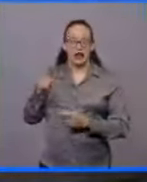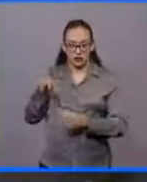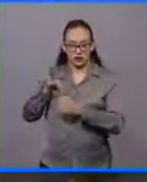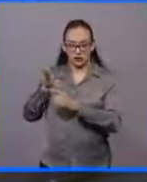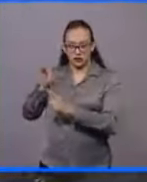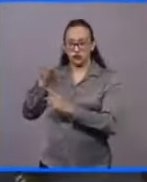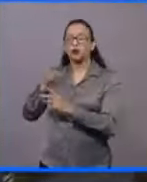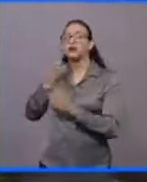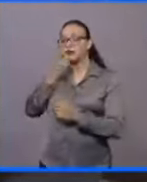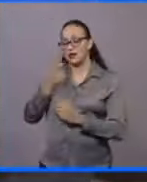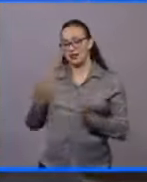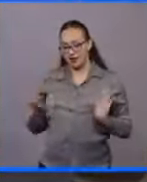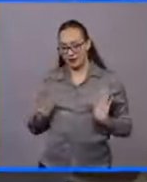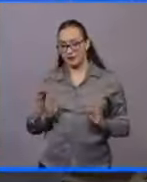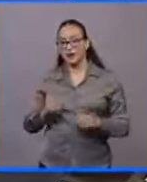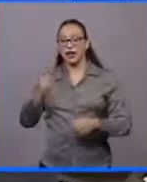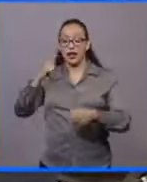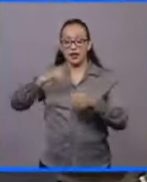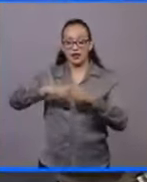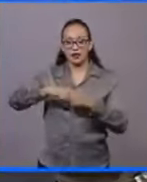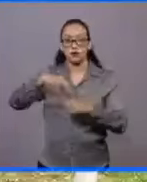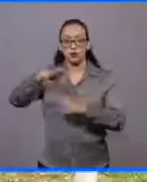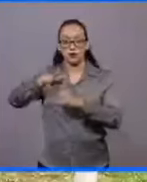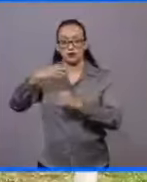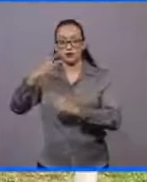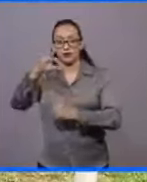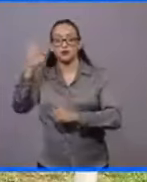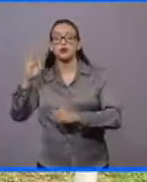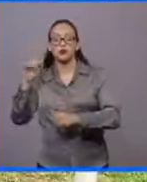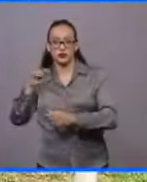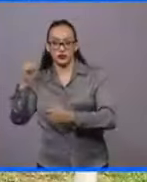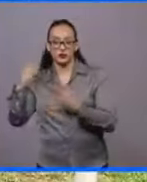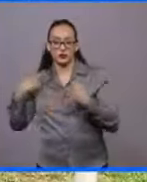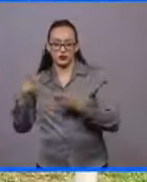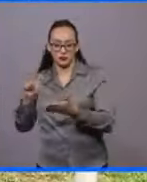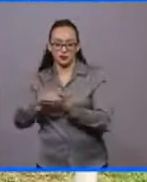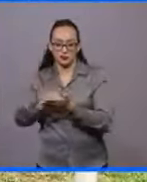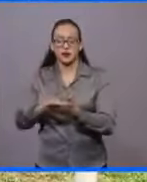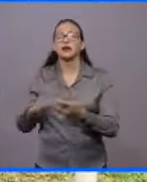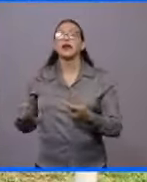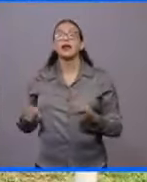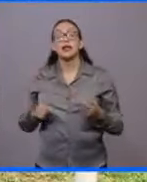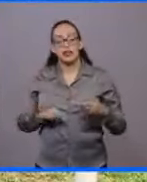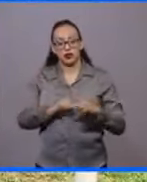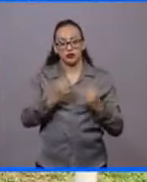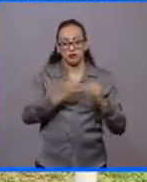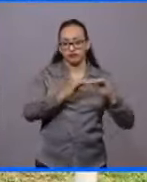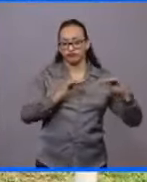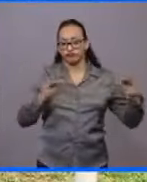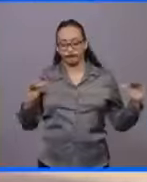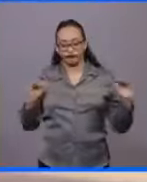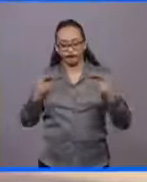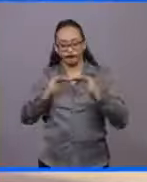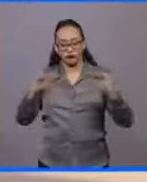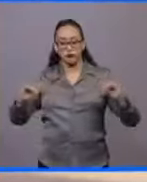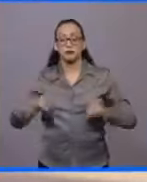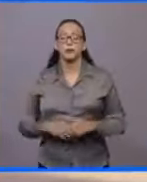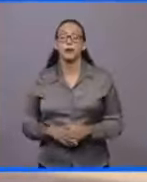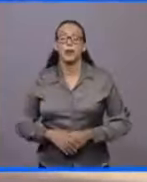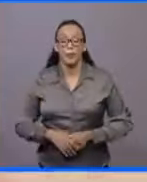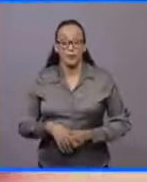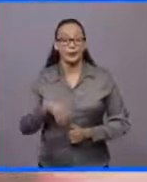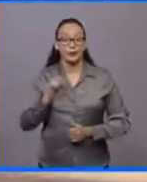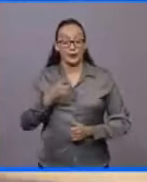integración sea de 50% de legisladores de mayoría y 50% de representación proporcional. Además, se